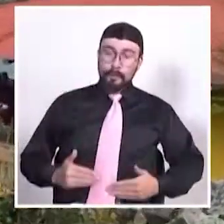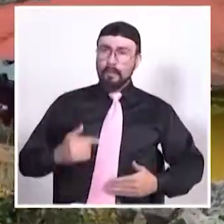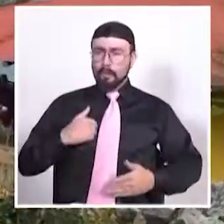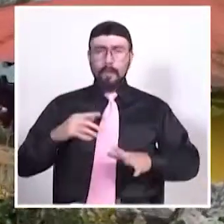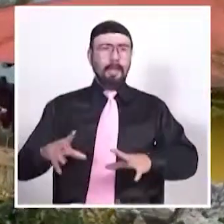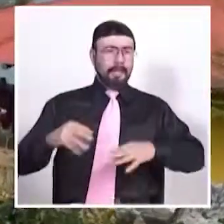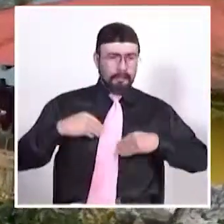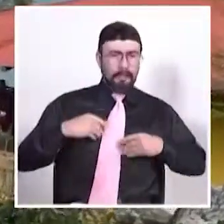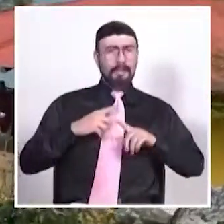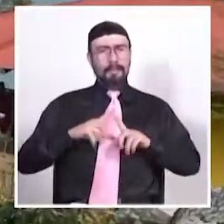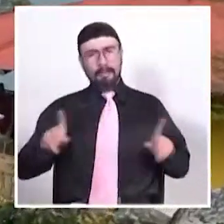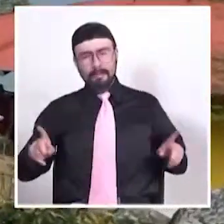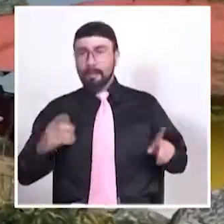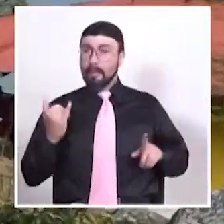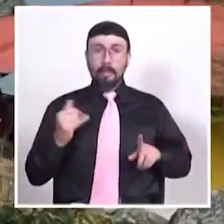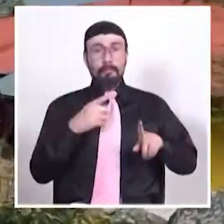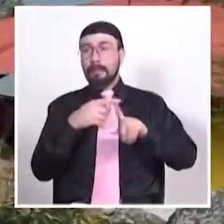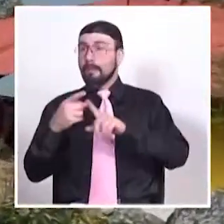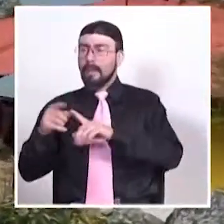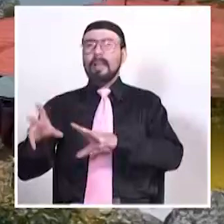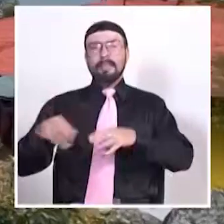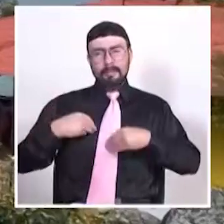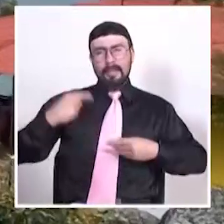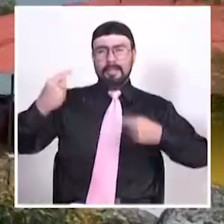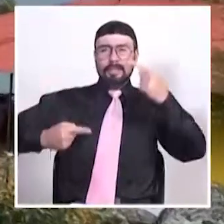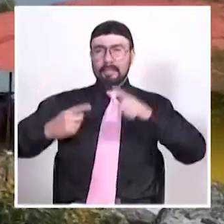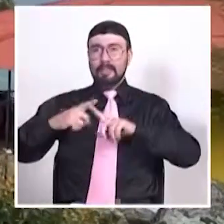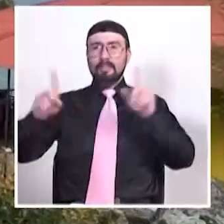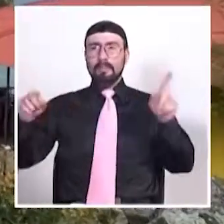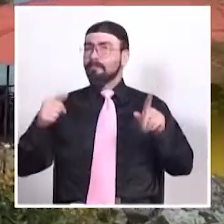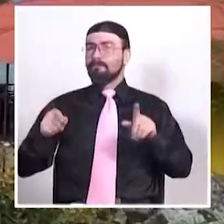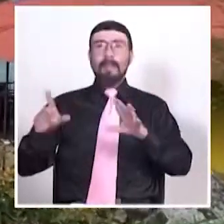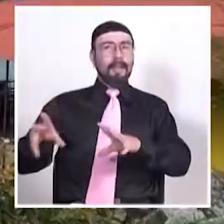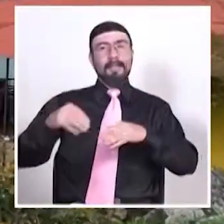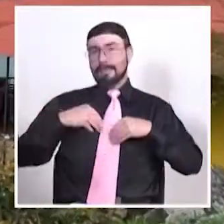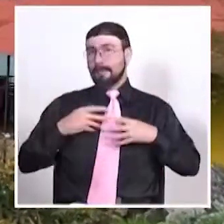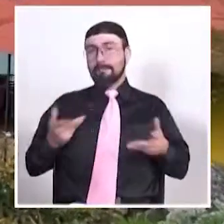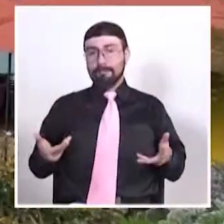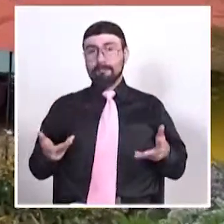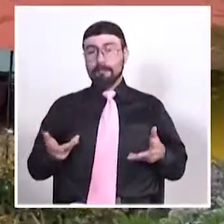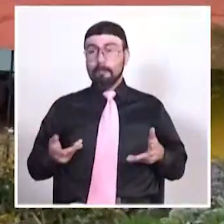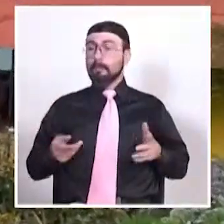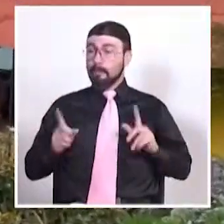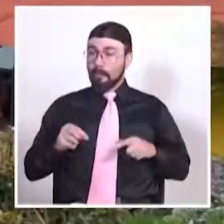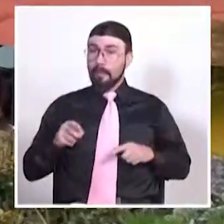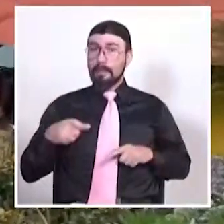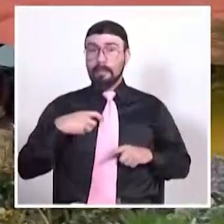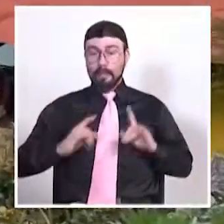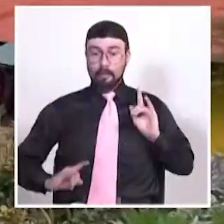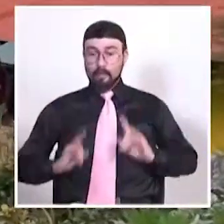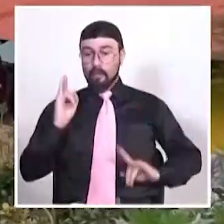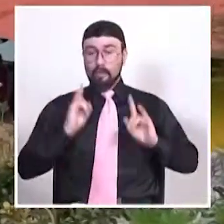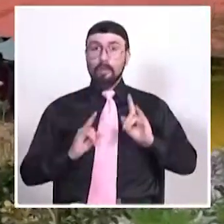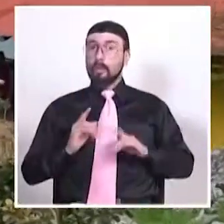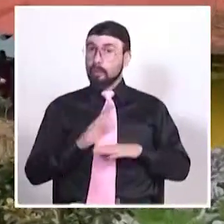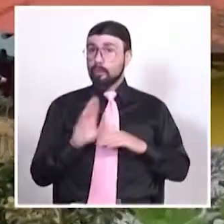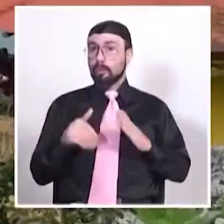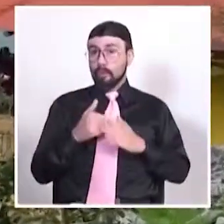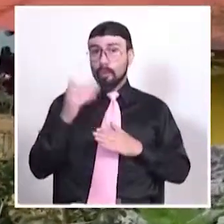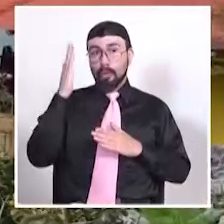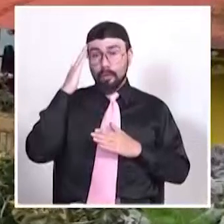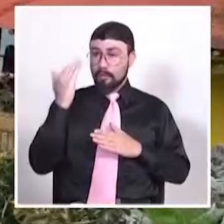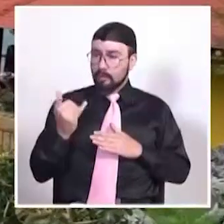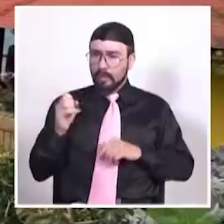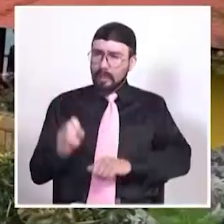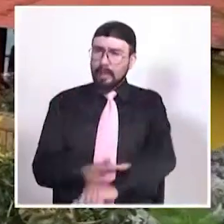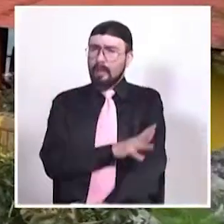las diferencias con los demás. Y eso también tiene una bioquímica. Todos sabemos que una